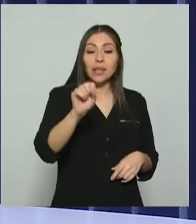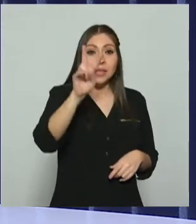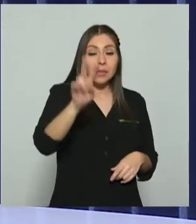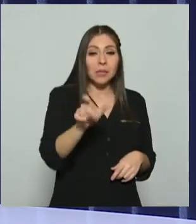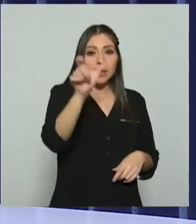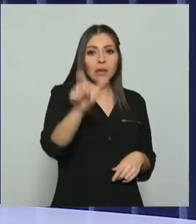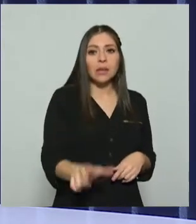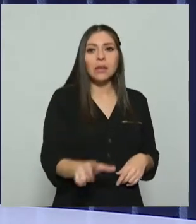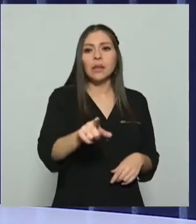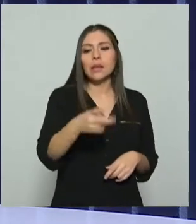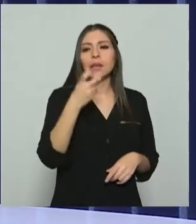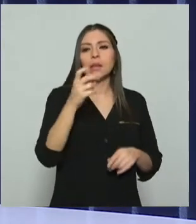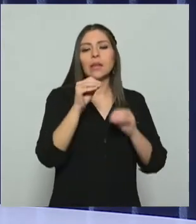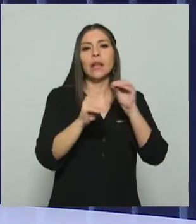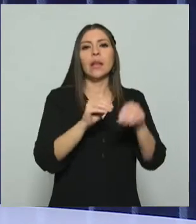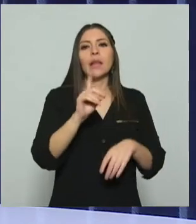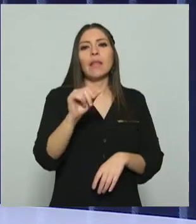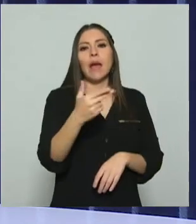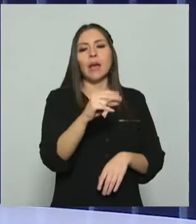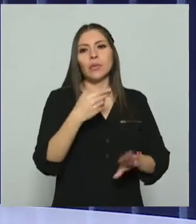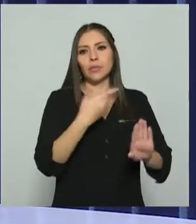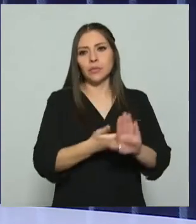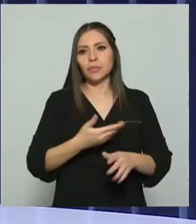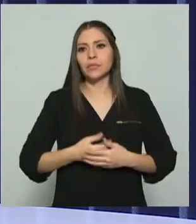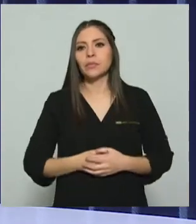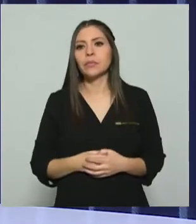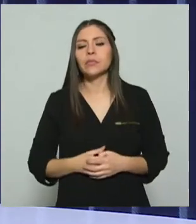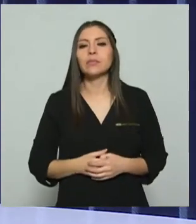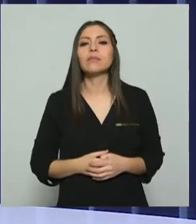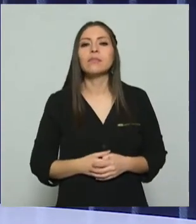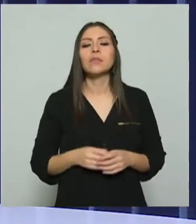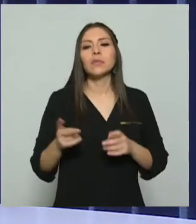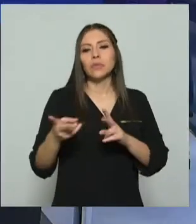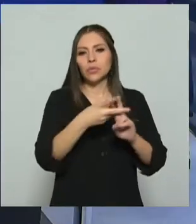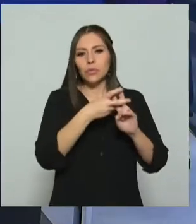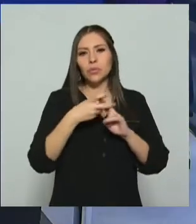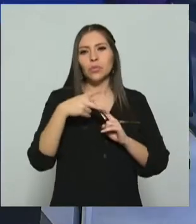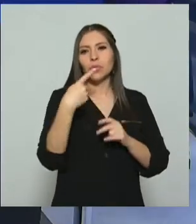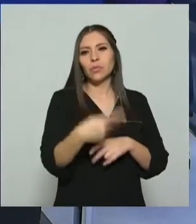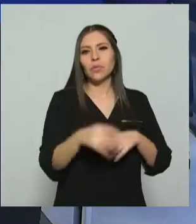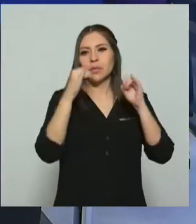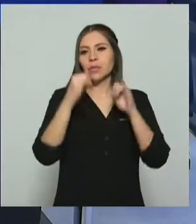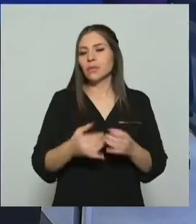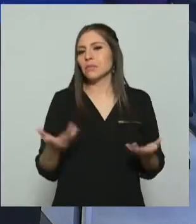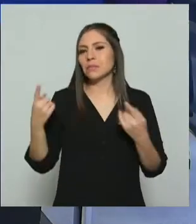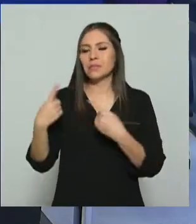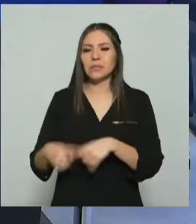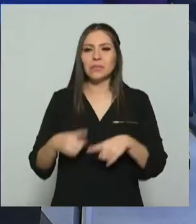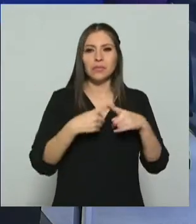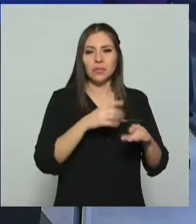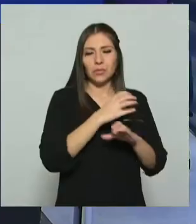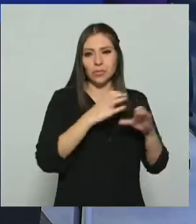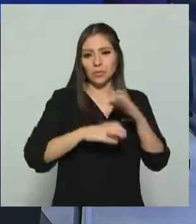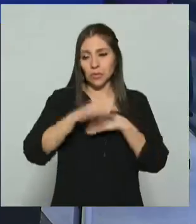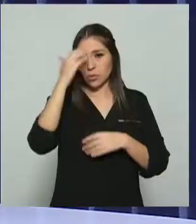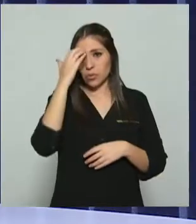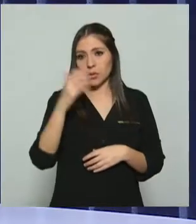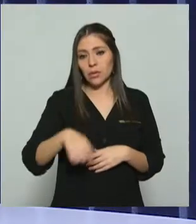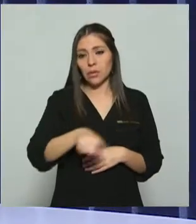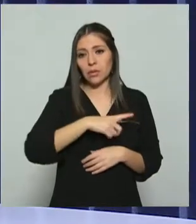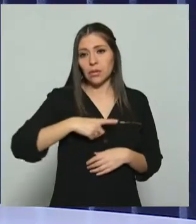Sí. ya es un daño. Así es. La suplantación de identidad, o sea, son medidas terribles. Es por eso que tenemos